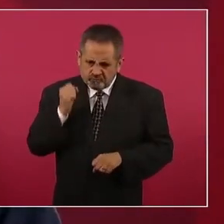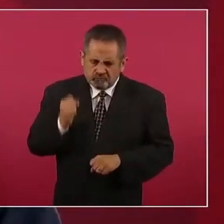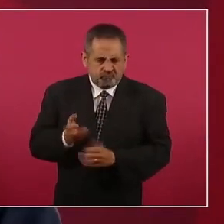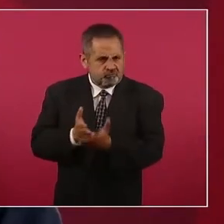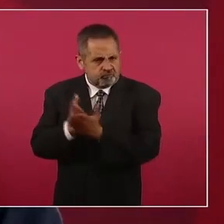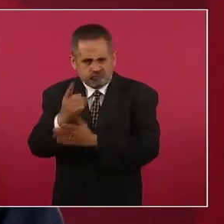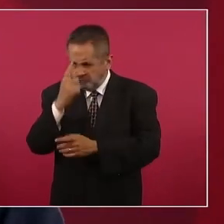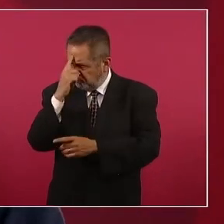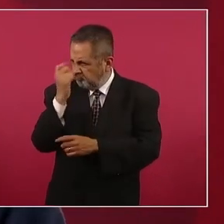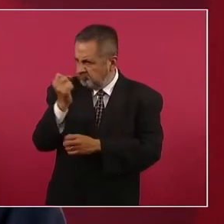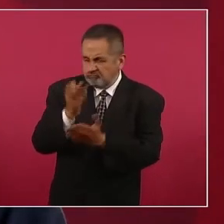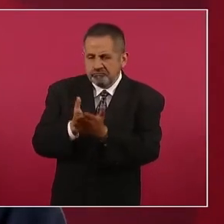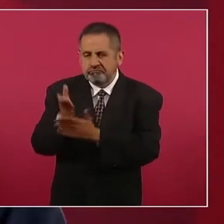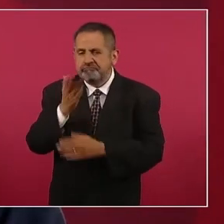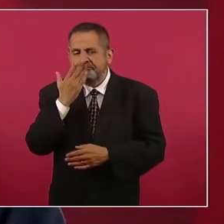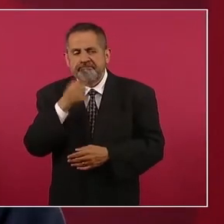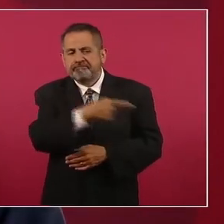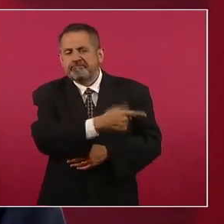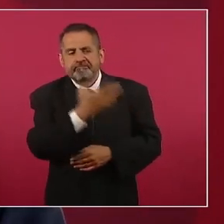convicciones